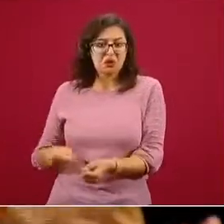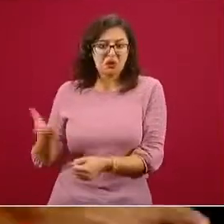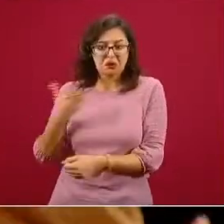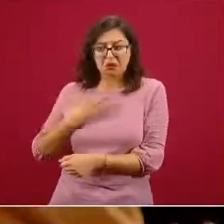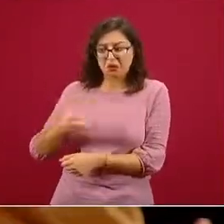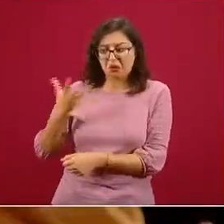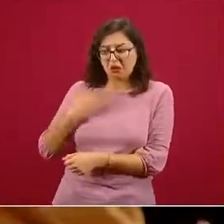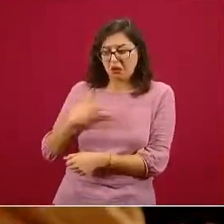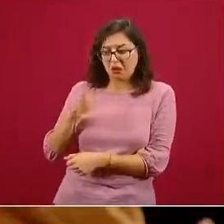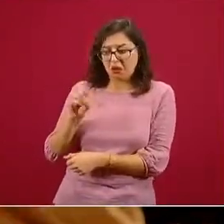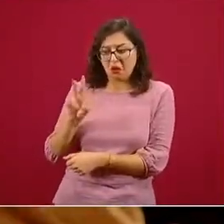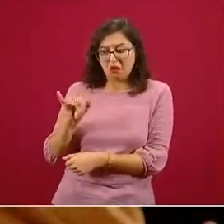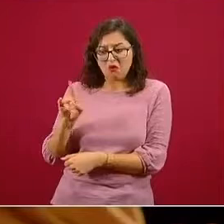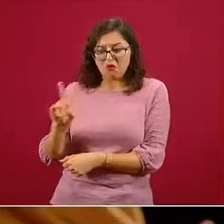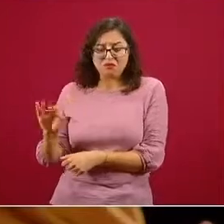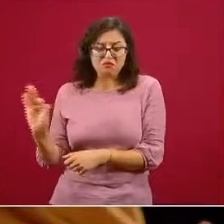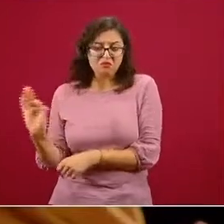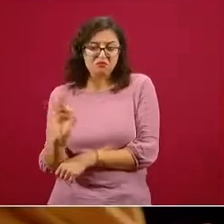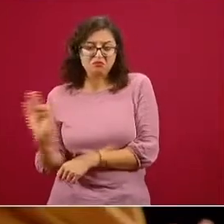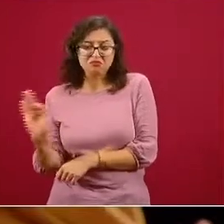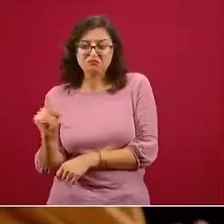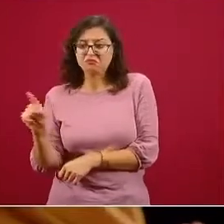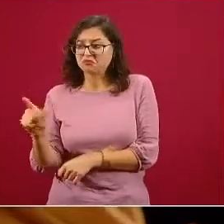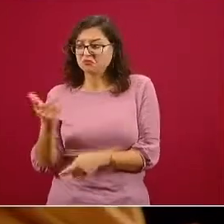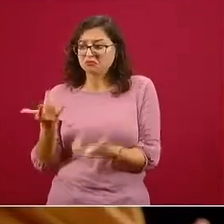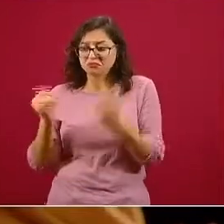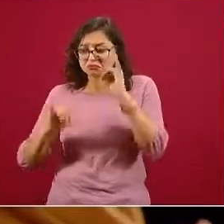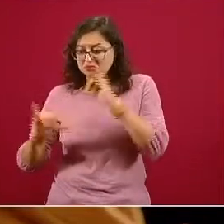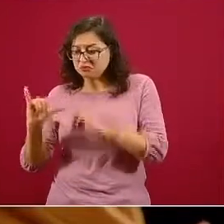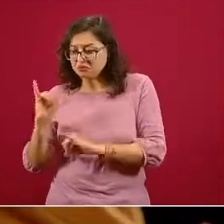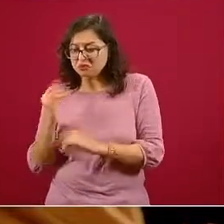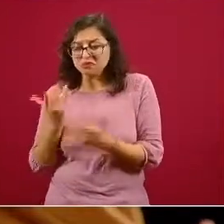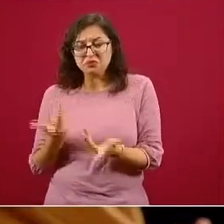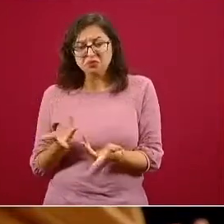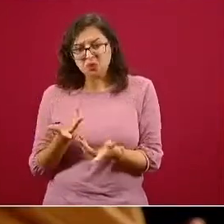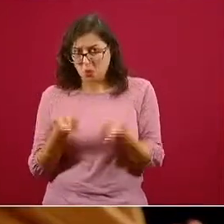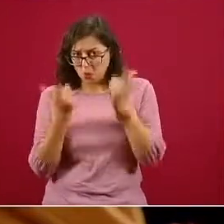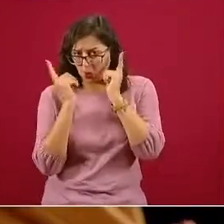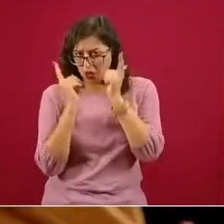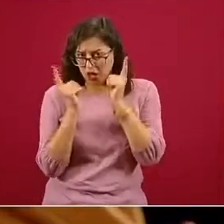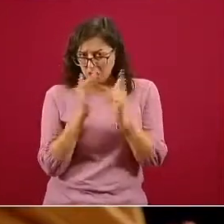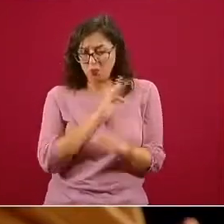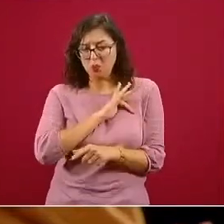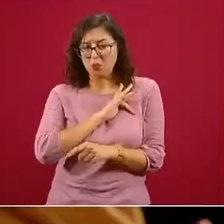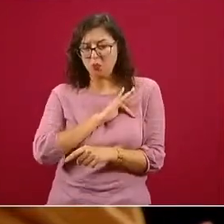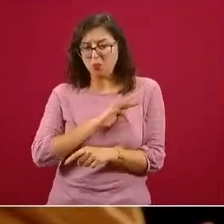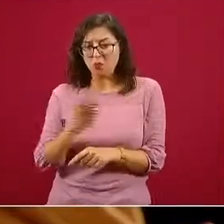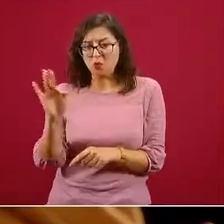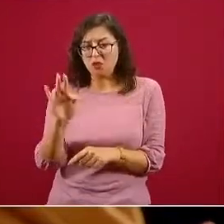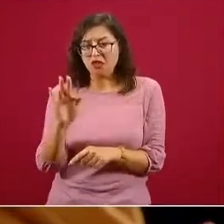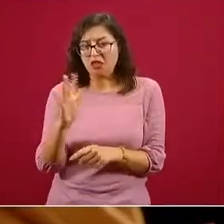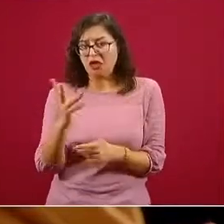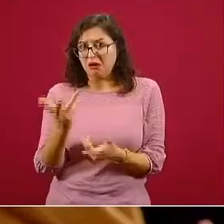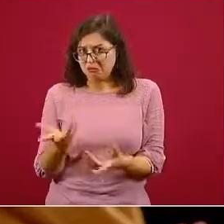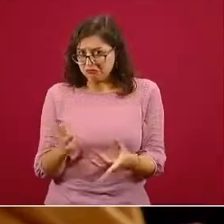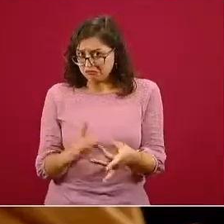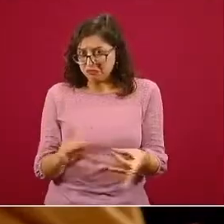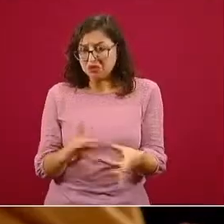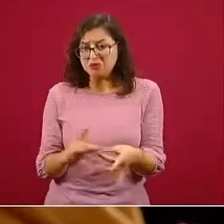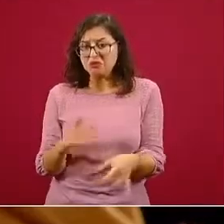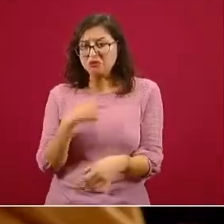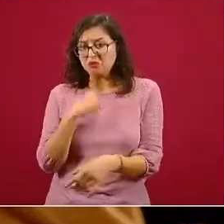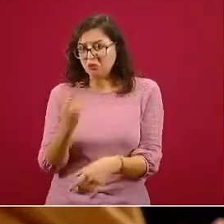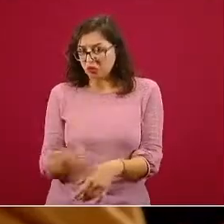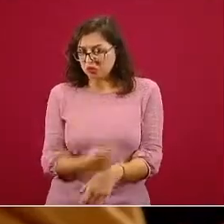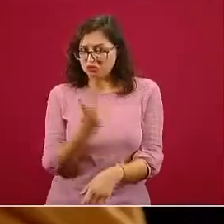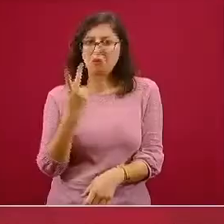alguna de ellas, porque es lo que está pasando ahorita, que no recibió prueba. Entonces, ojalá que pudiera considerarse que esta no es una pregunta